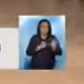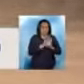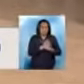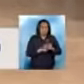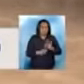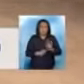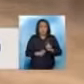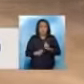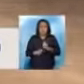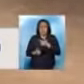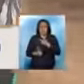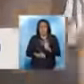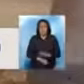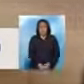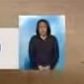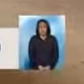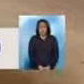el agua? Sí, se va a meter acá.